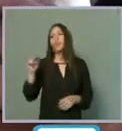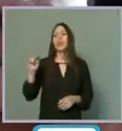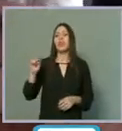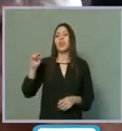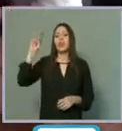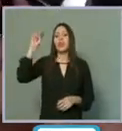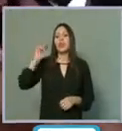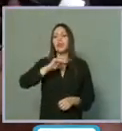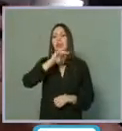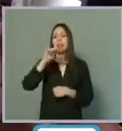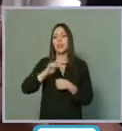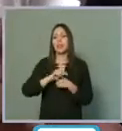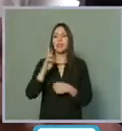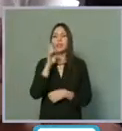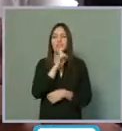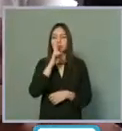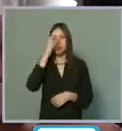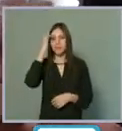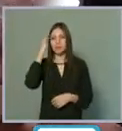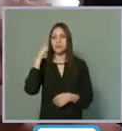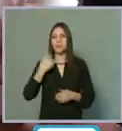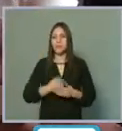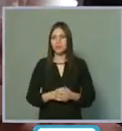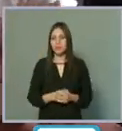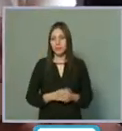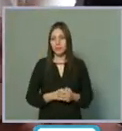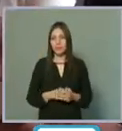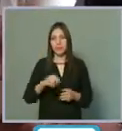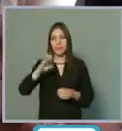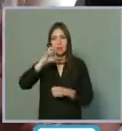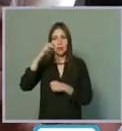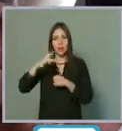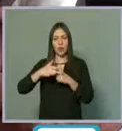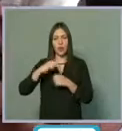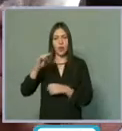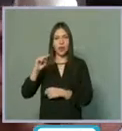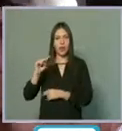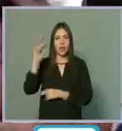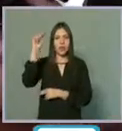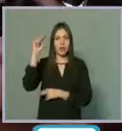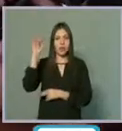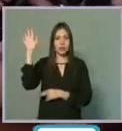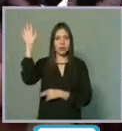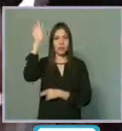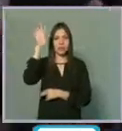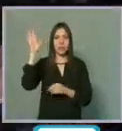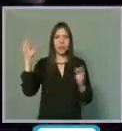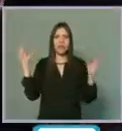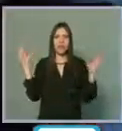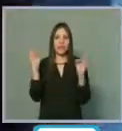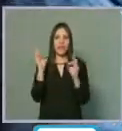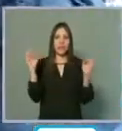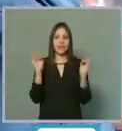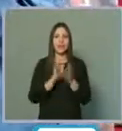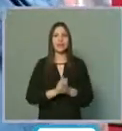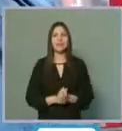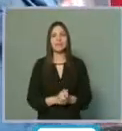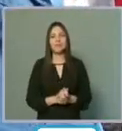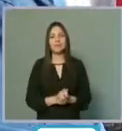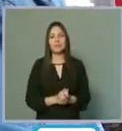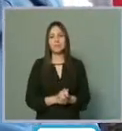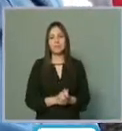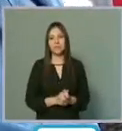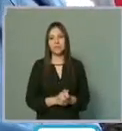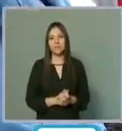país. Y ella del norte. ¿De qué parte? De parte europea del norte, o sea, norte. Arte. Fría.